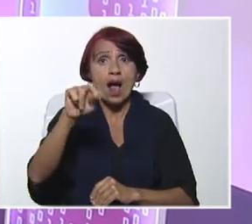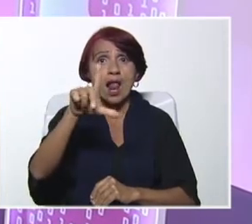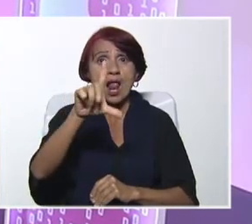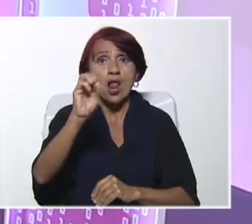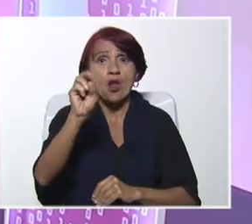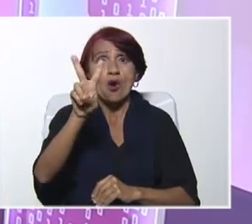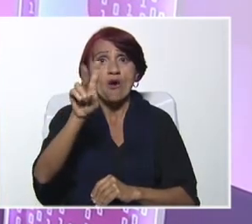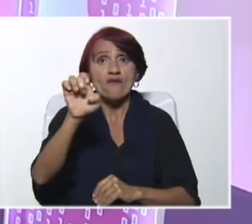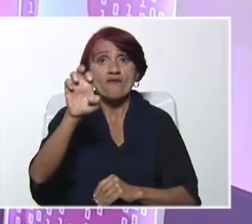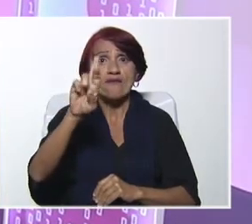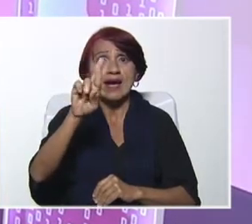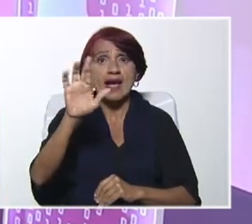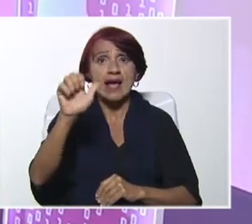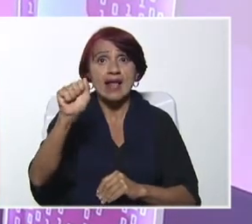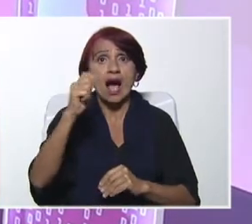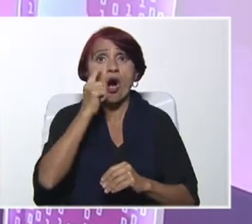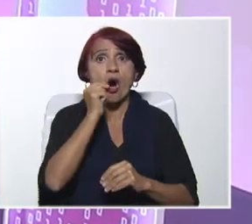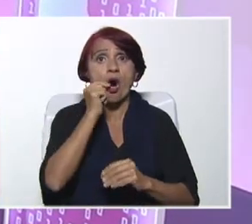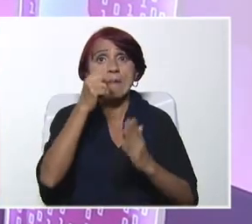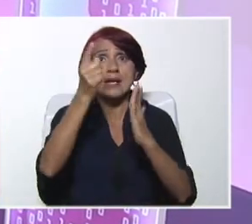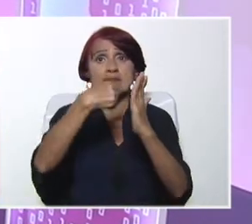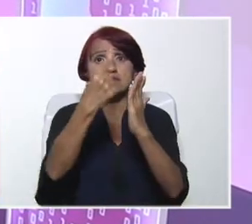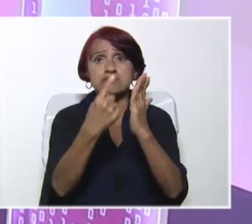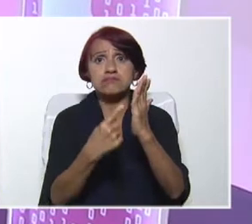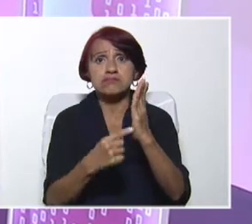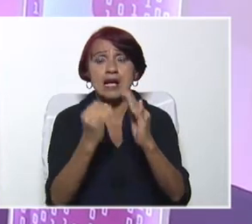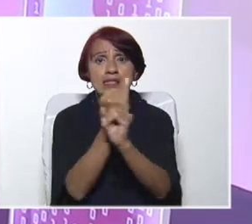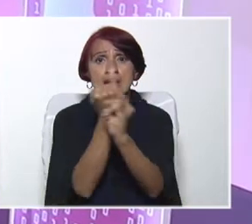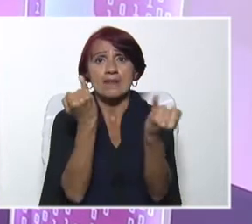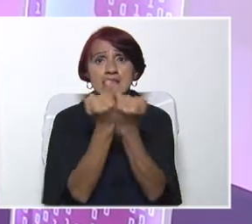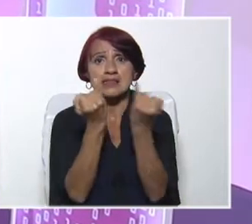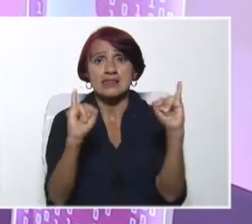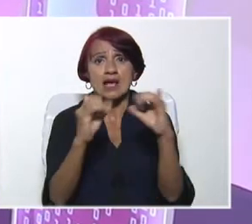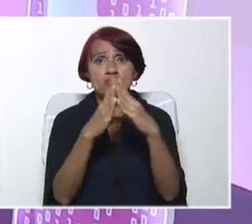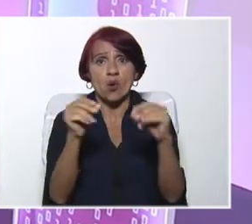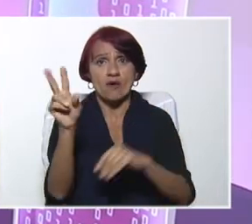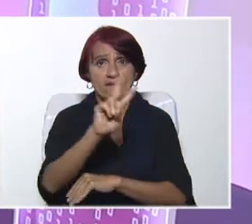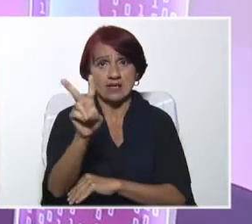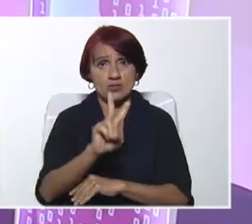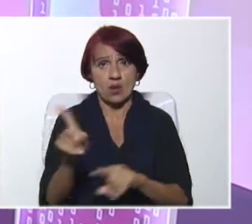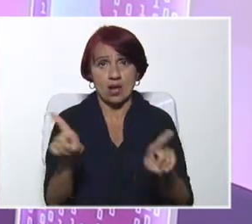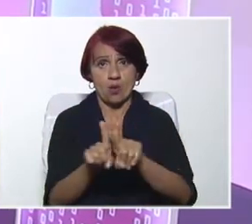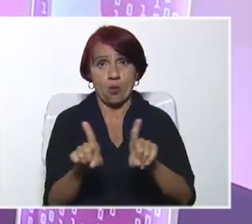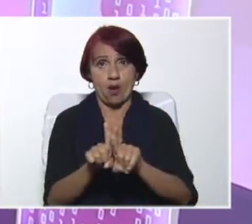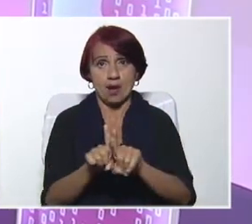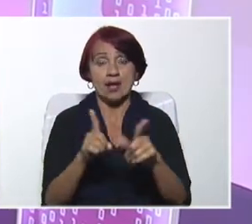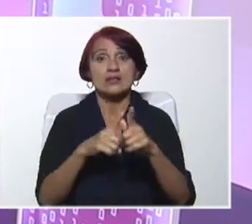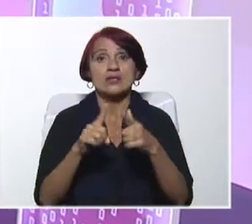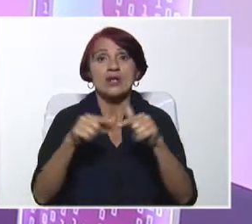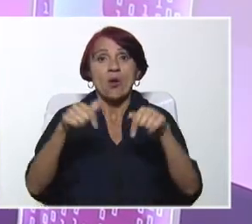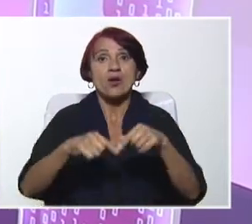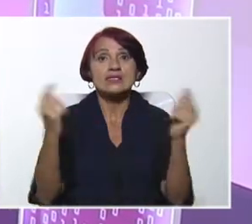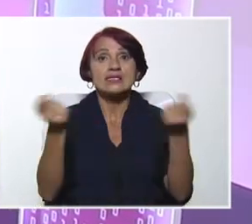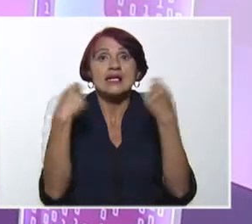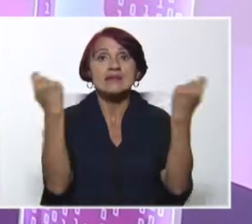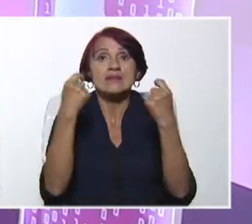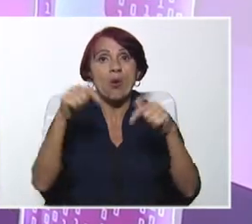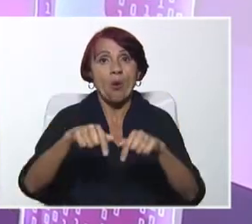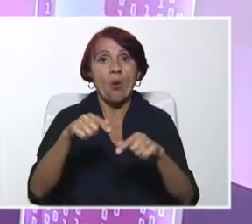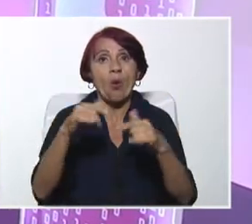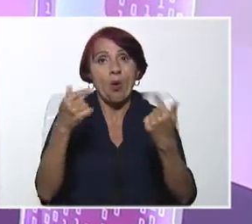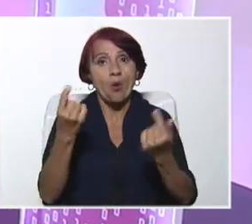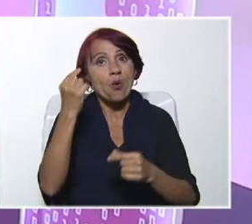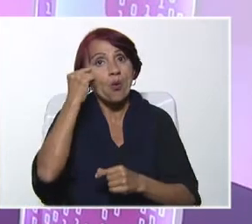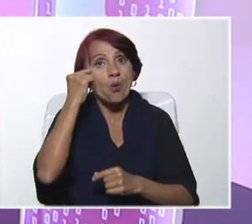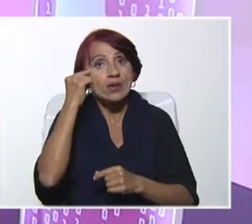como el pintor del proceso de independencia en Venezuela. Y así también hoy tenemos que celebrar, por otra